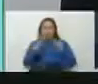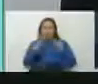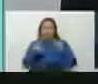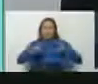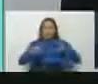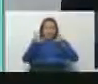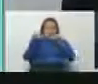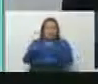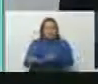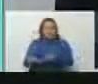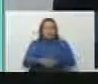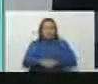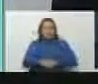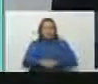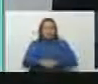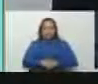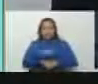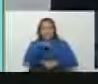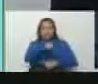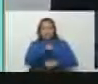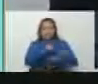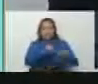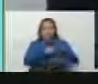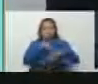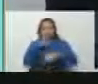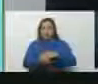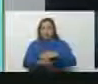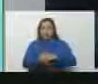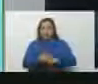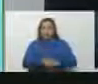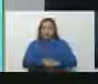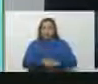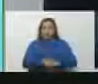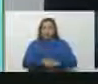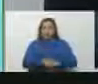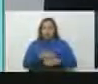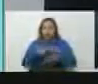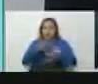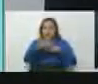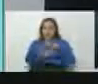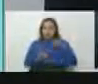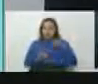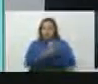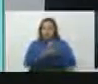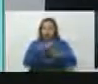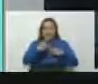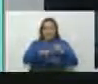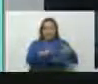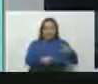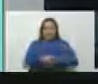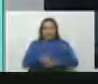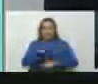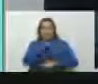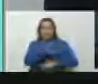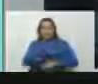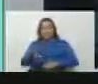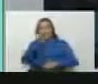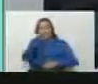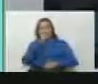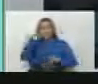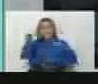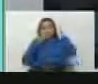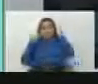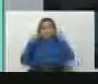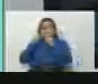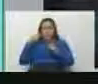nuevo ciudadano, ¿no? Y eso es un proyecto que no, inclusive que traspasa el umbral de una generación de 25 años. Chávez tenía